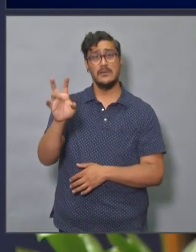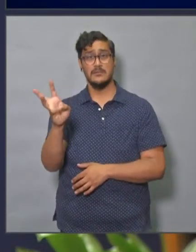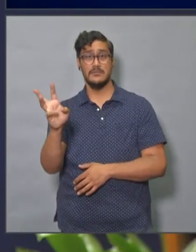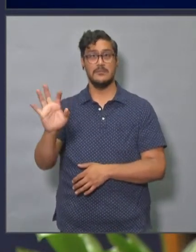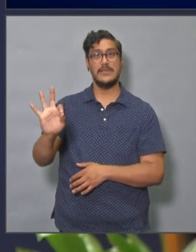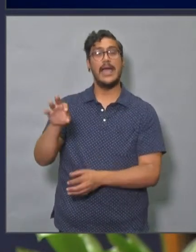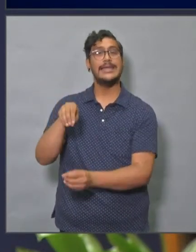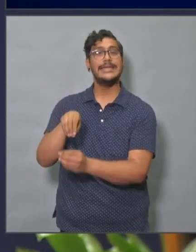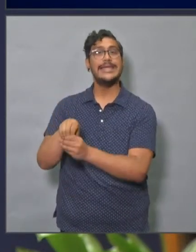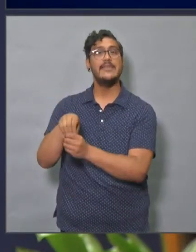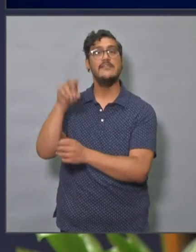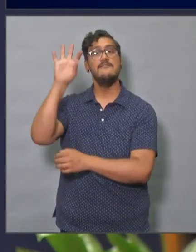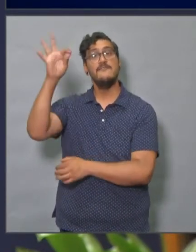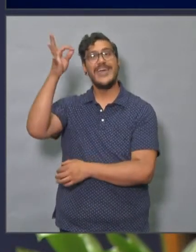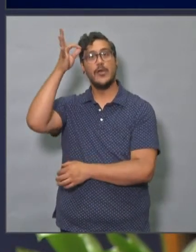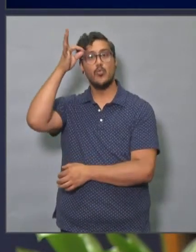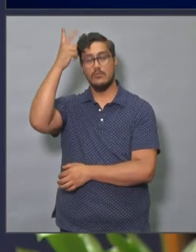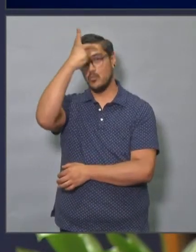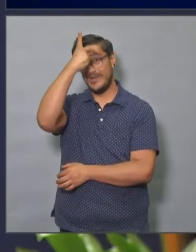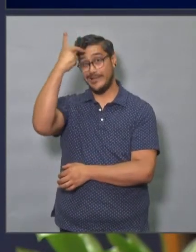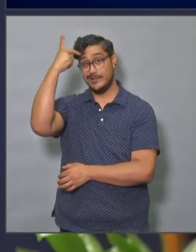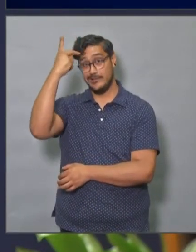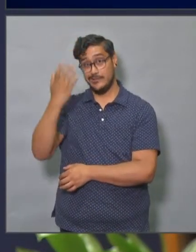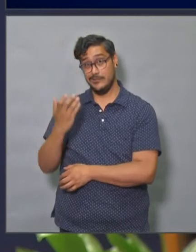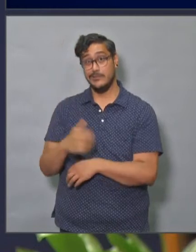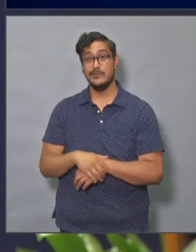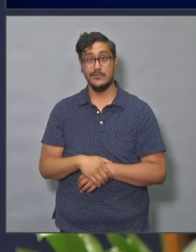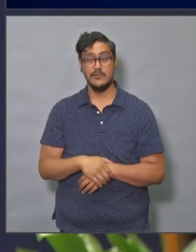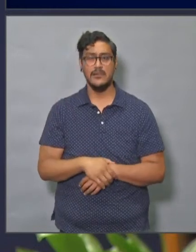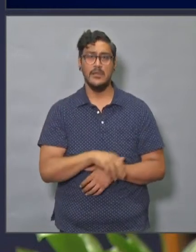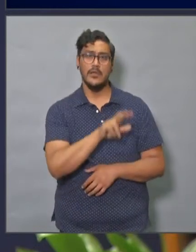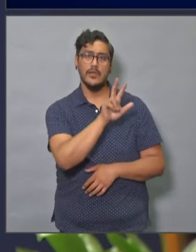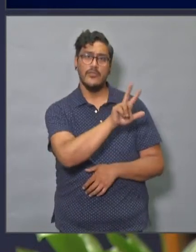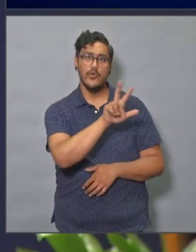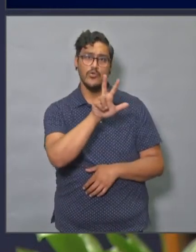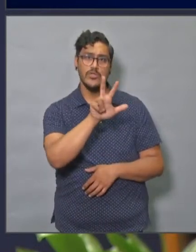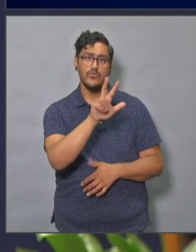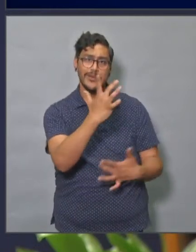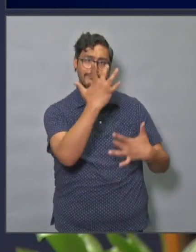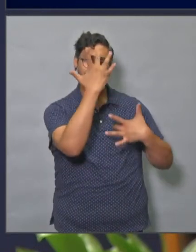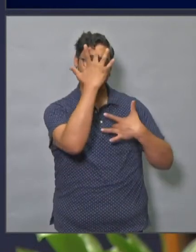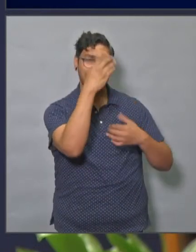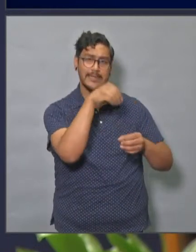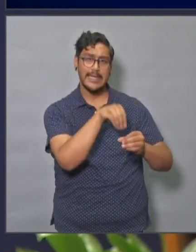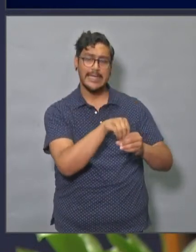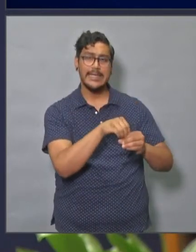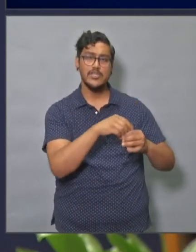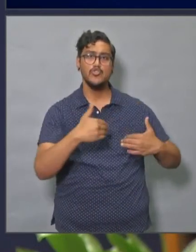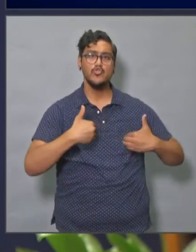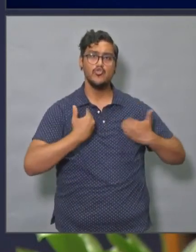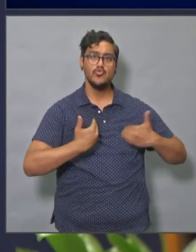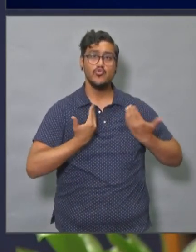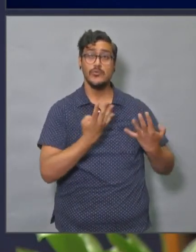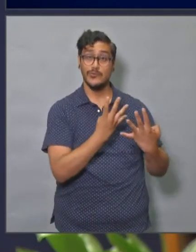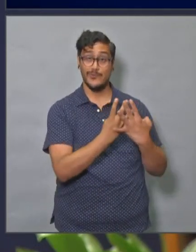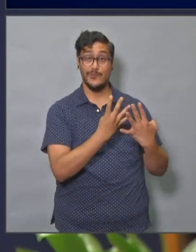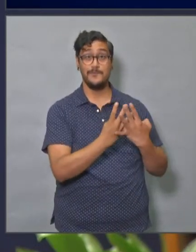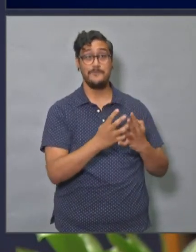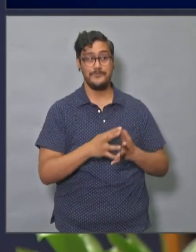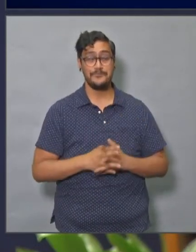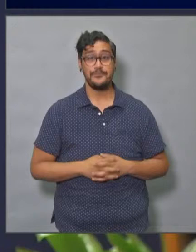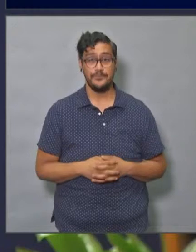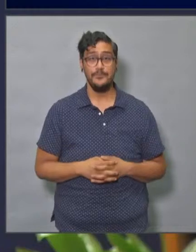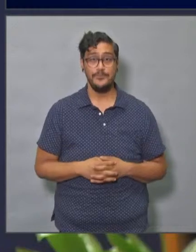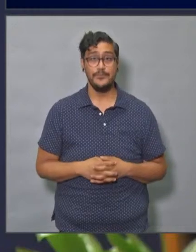las prisiones federales. Hay también 33 casos en las instalaciones juveniles.